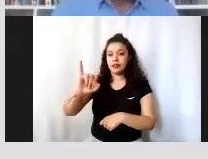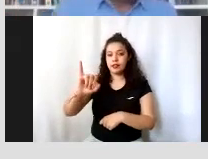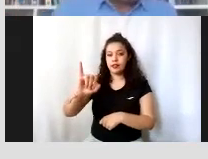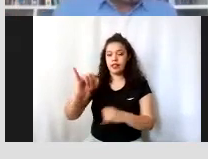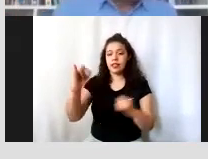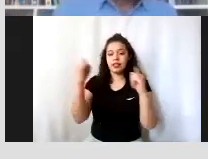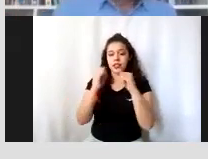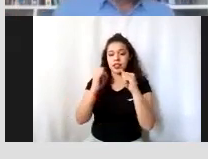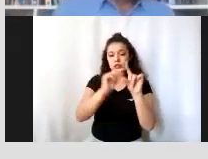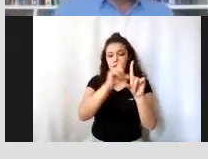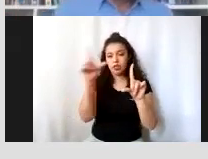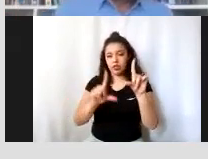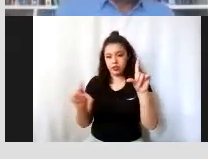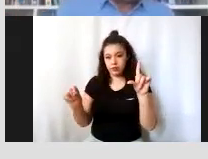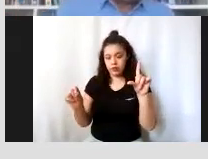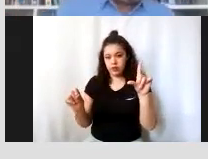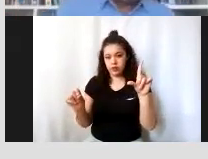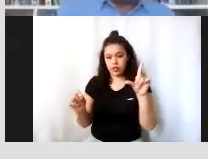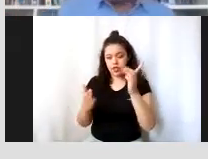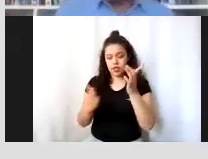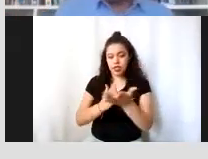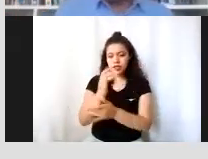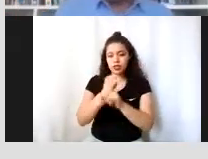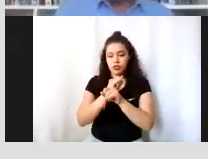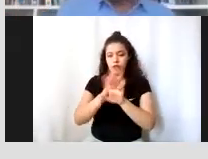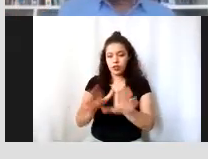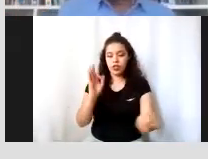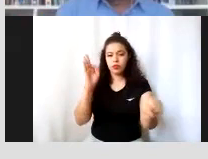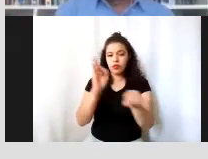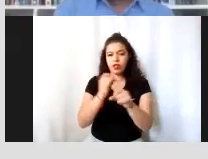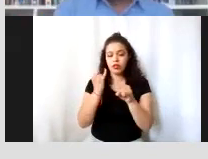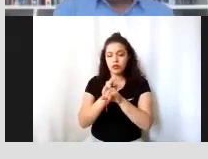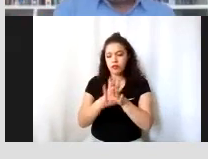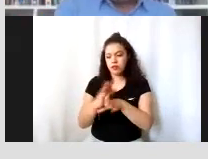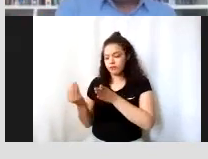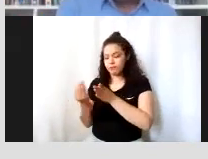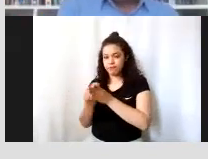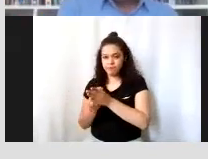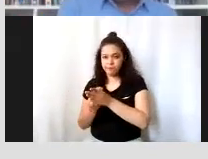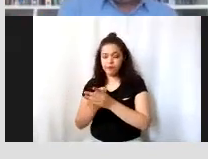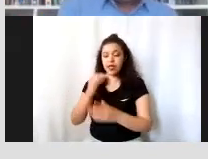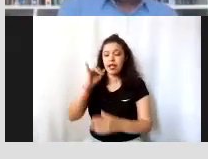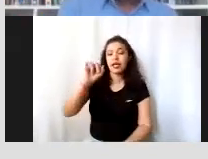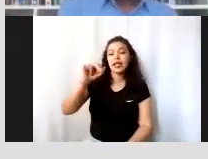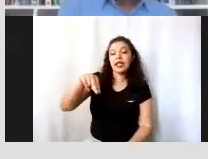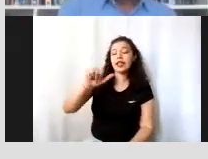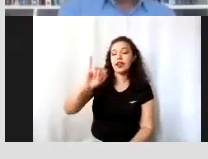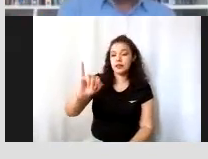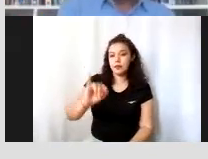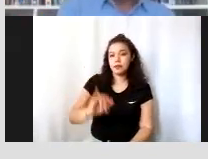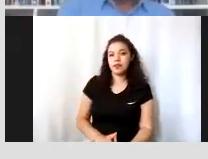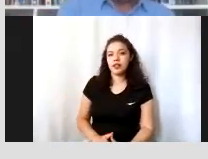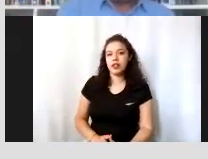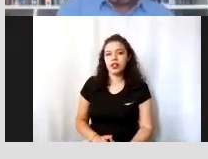Instituto Nacional de Acceso a la Información y Protección de Datos Personales. Ahí nada más pongan el INAI, en vez de